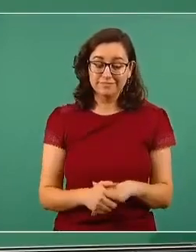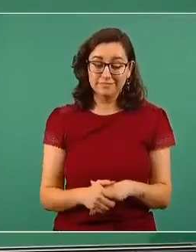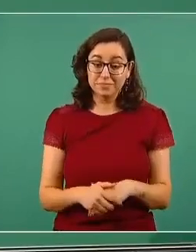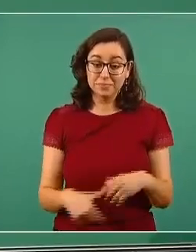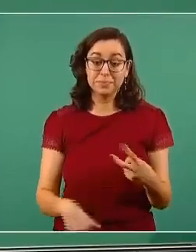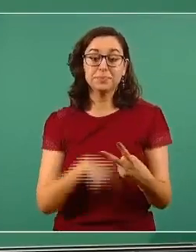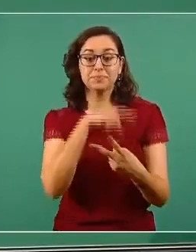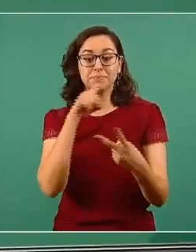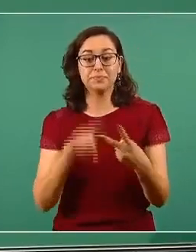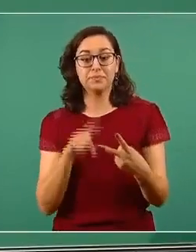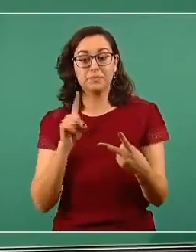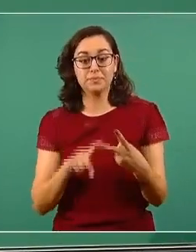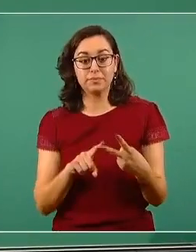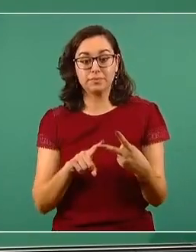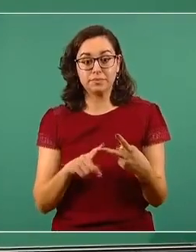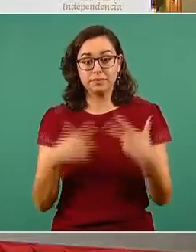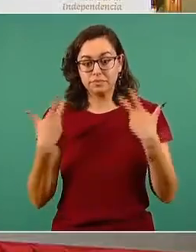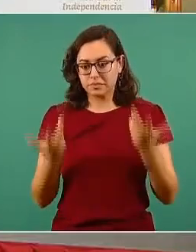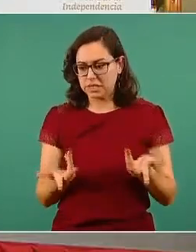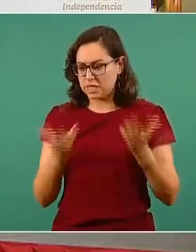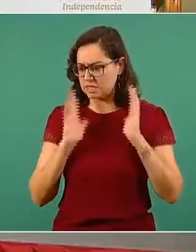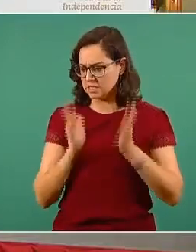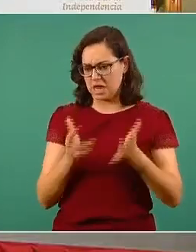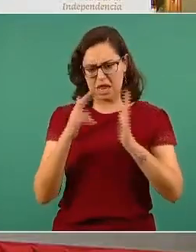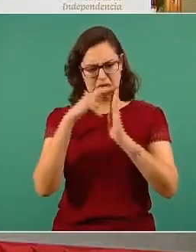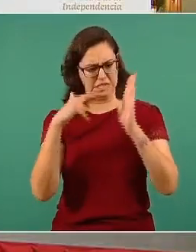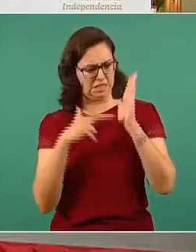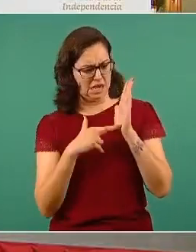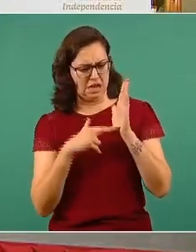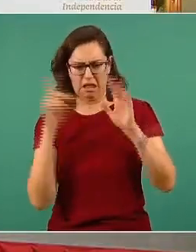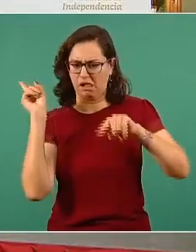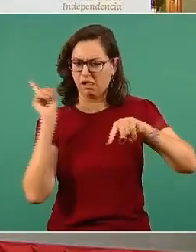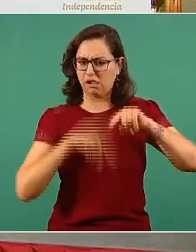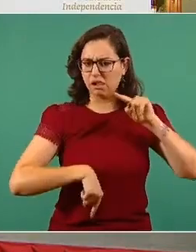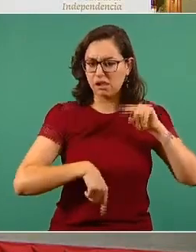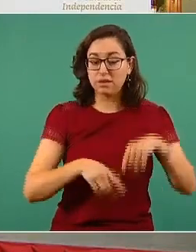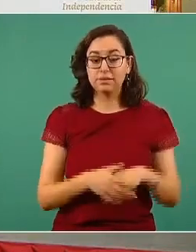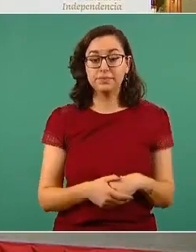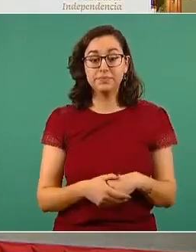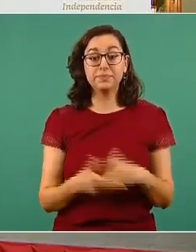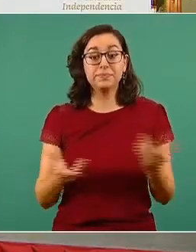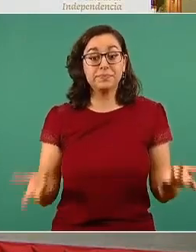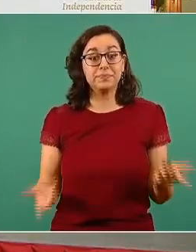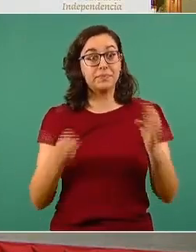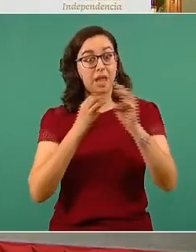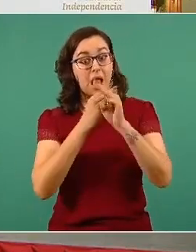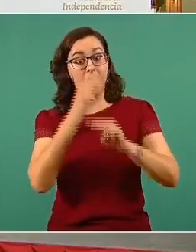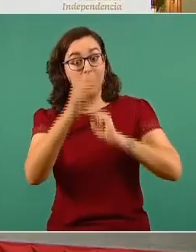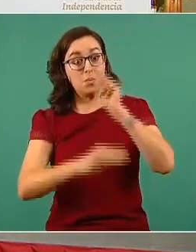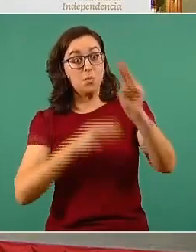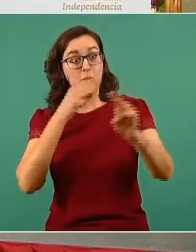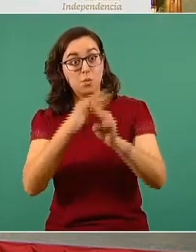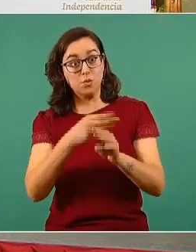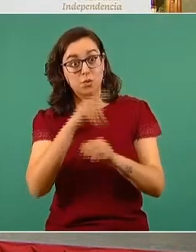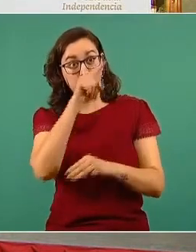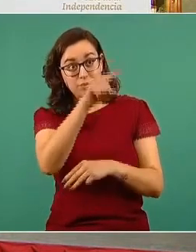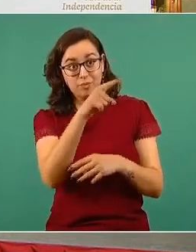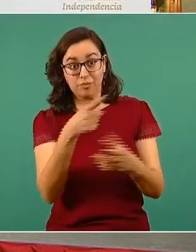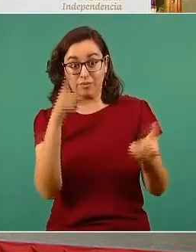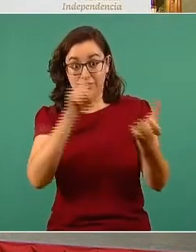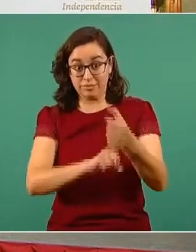ya quitamos las medidas o las mantenemos. En algunos lugares del mundo es interesante porque incluso al interior de un mismo